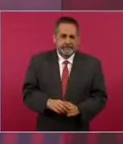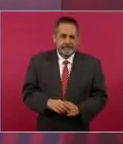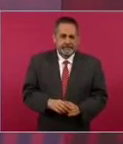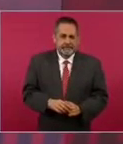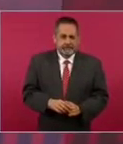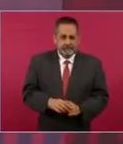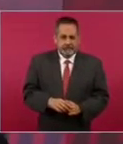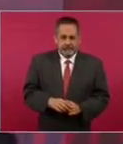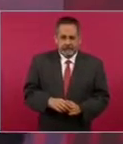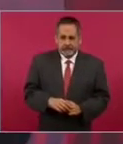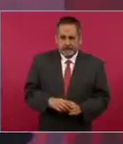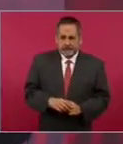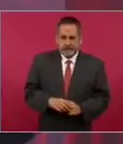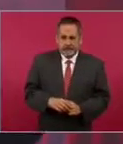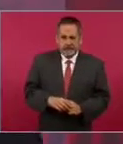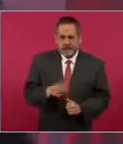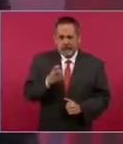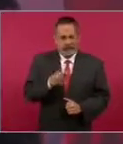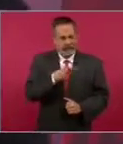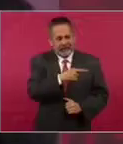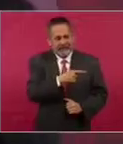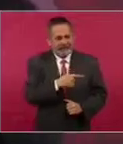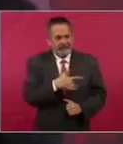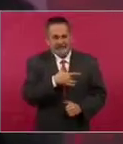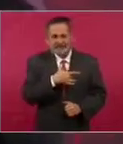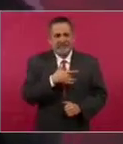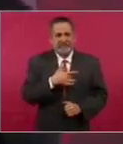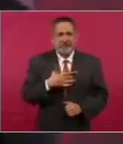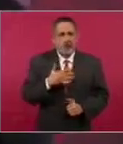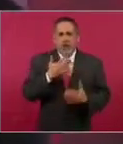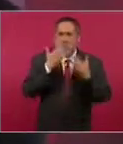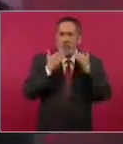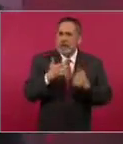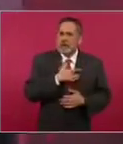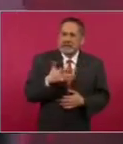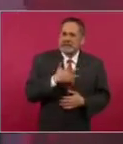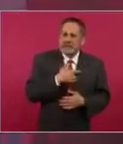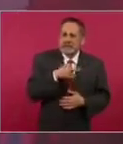Esa es una actitud inhumana.